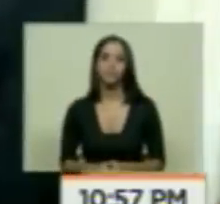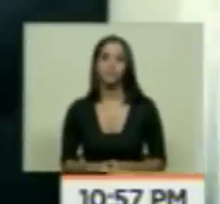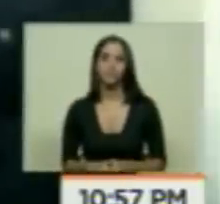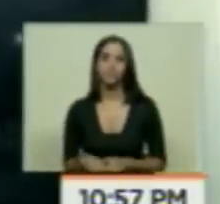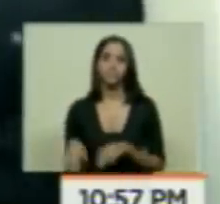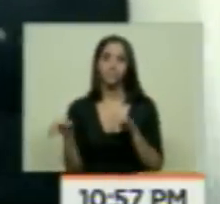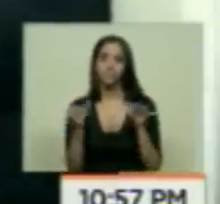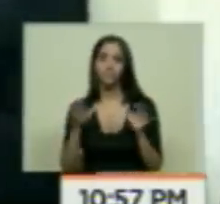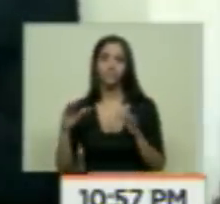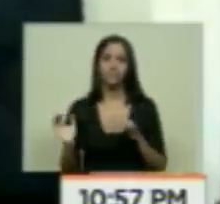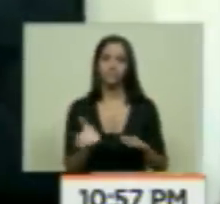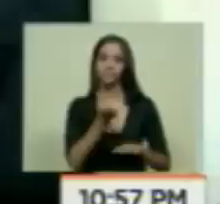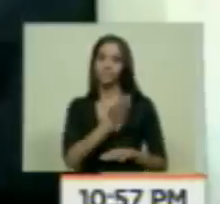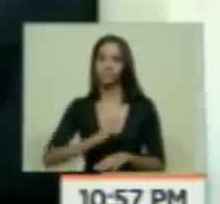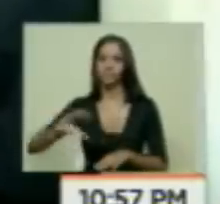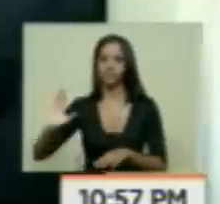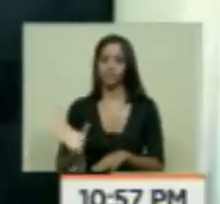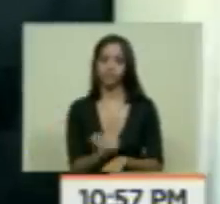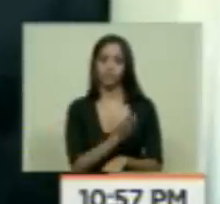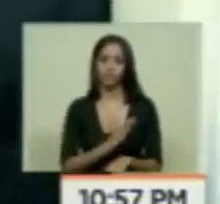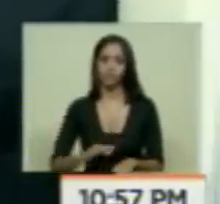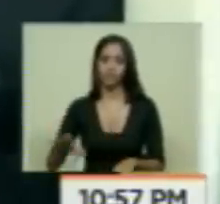Y ellos tuvieron que criar hasta los hermanos.